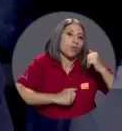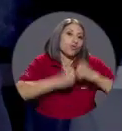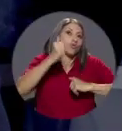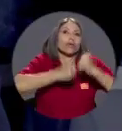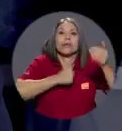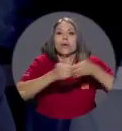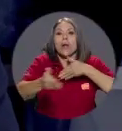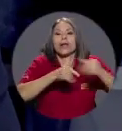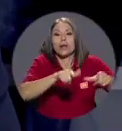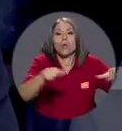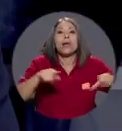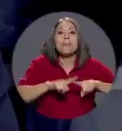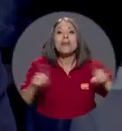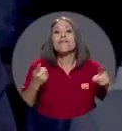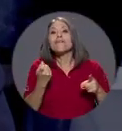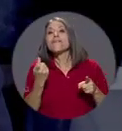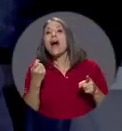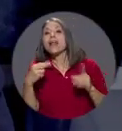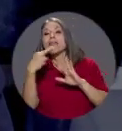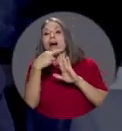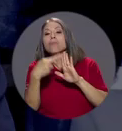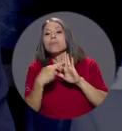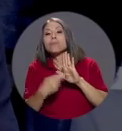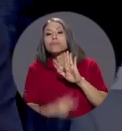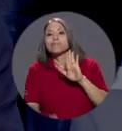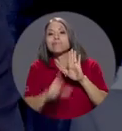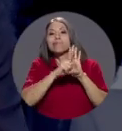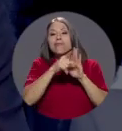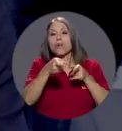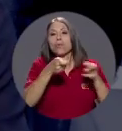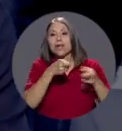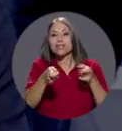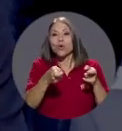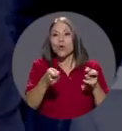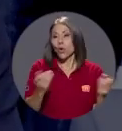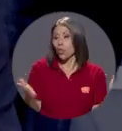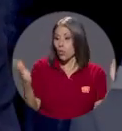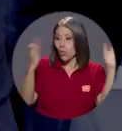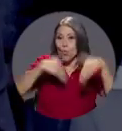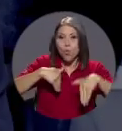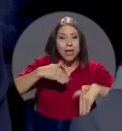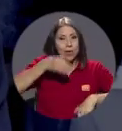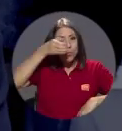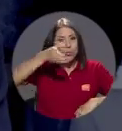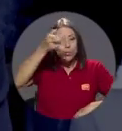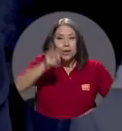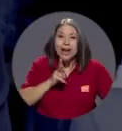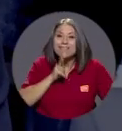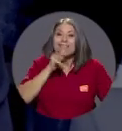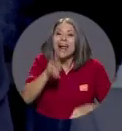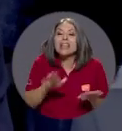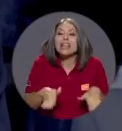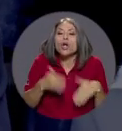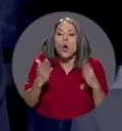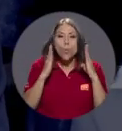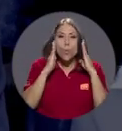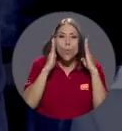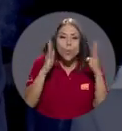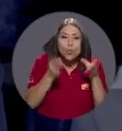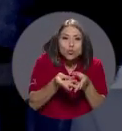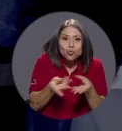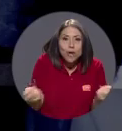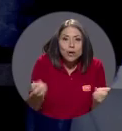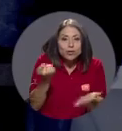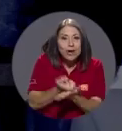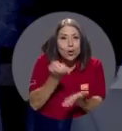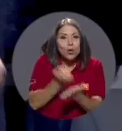pueda construir. Es un tema de falta de regulación, es un tema de que no tenemos una cultura real de gestión de suelos, de manejo de